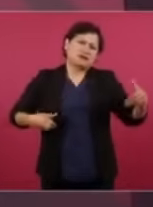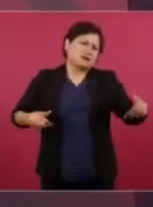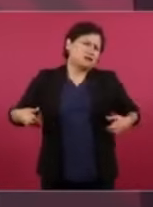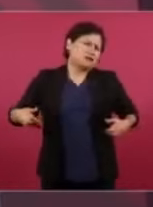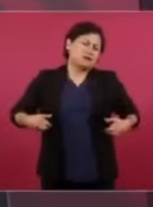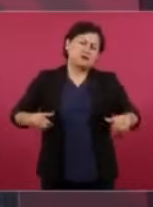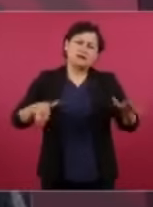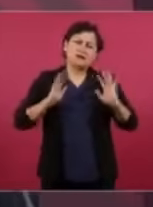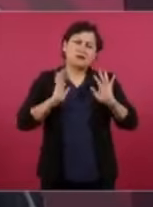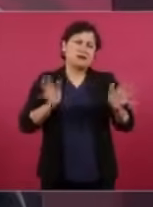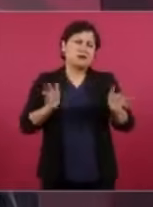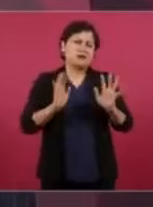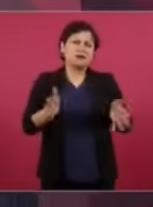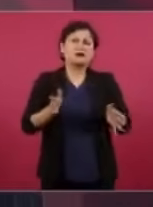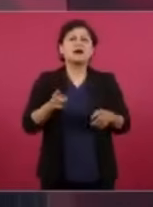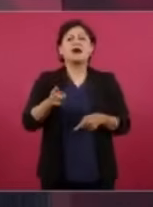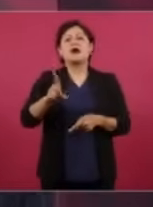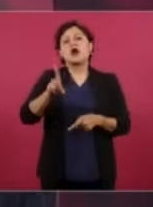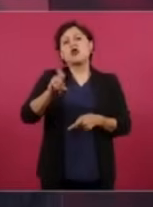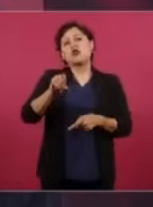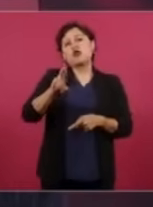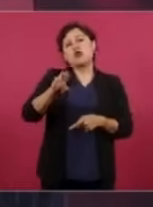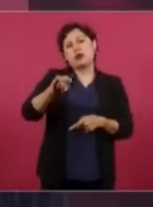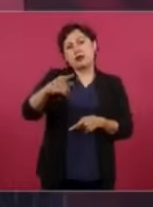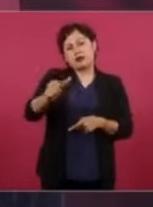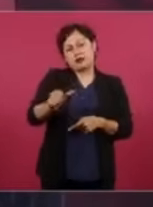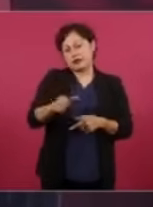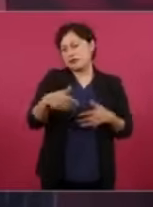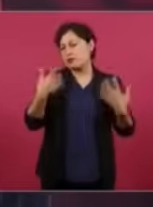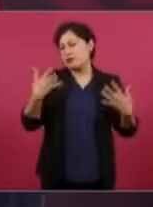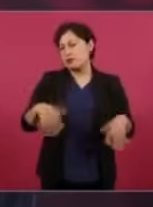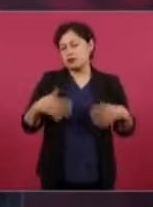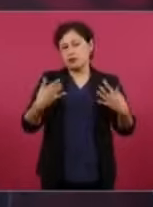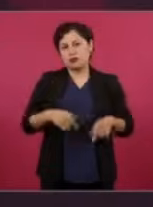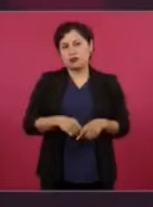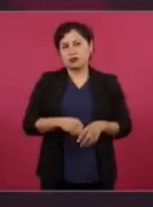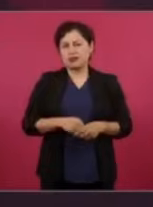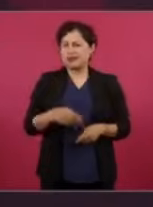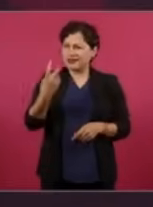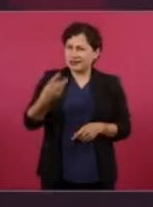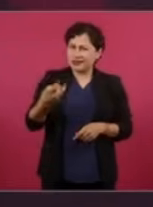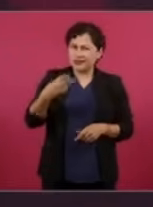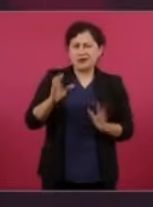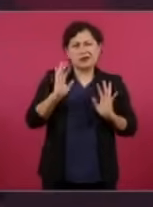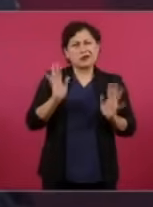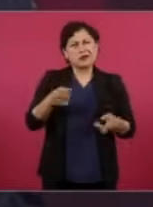está lo del encuentro. Muy, sí, muy enojón,